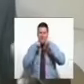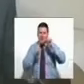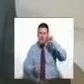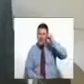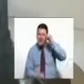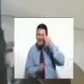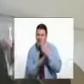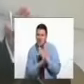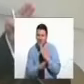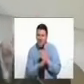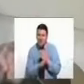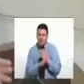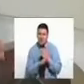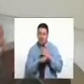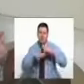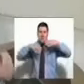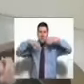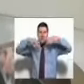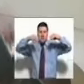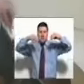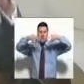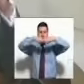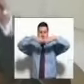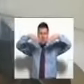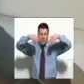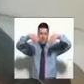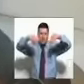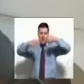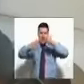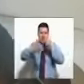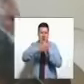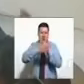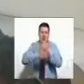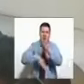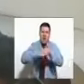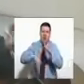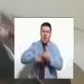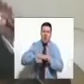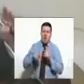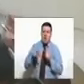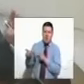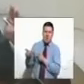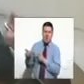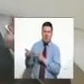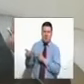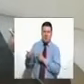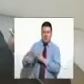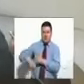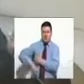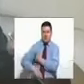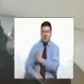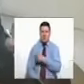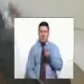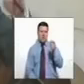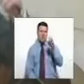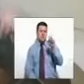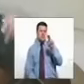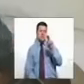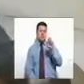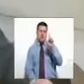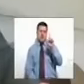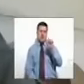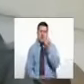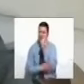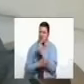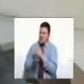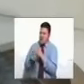famosos cortes programados de la energía y trataron de echarle la culpa al ministro González